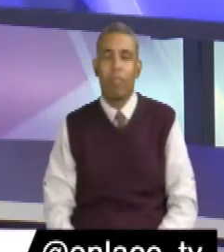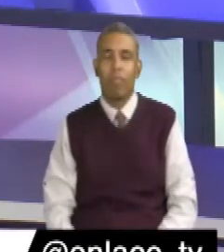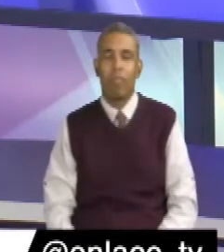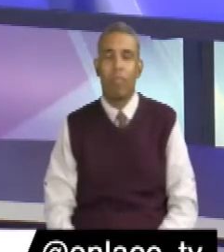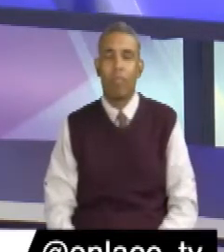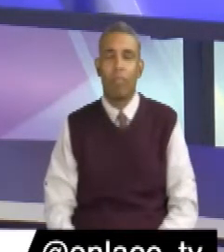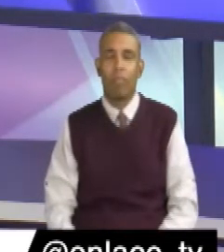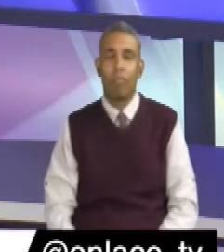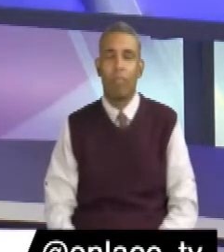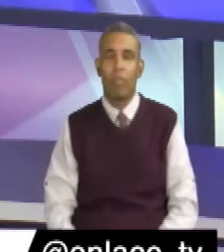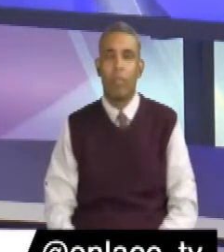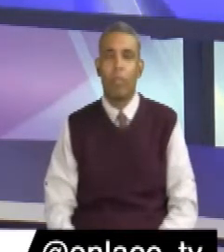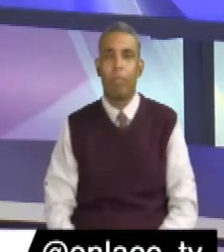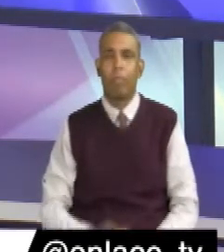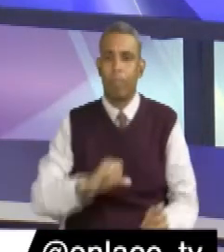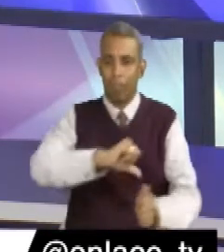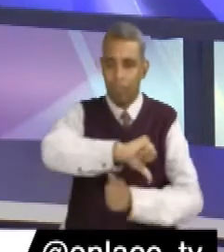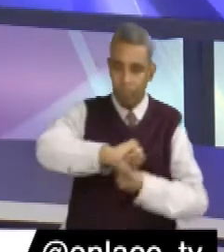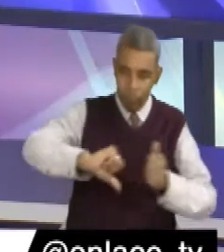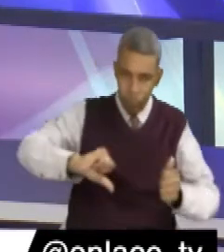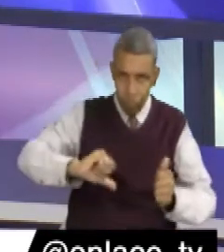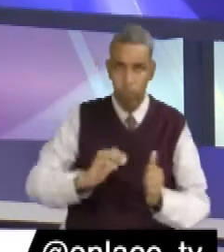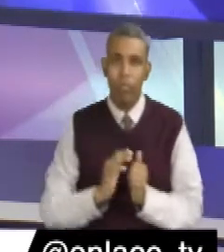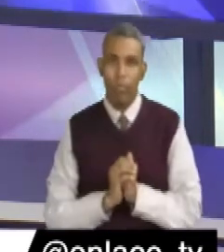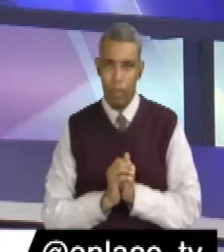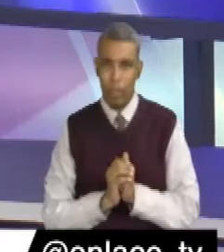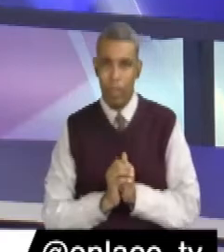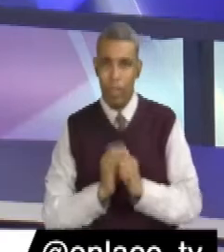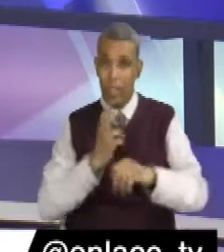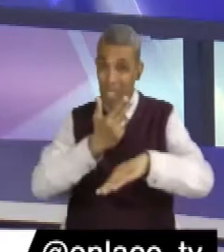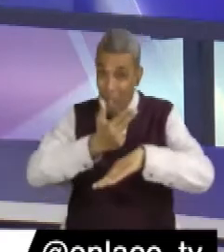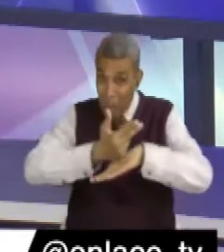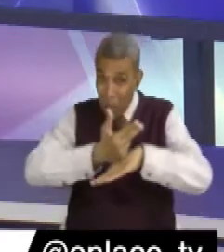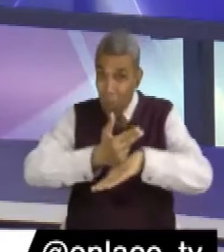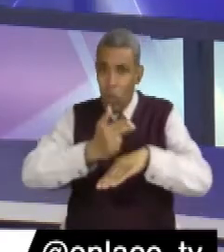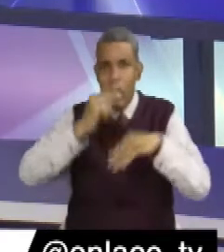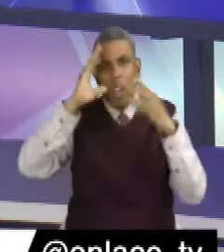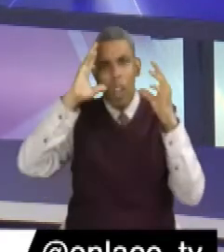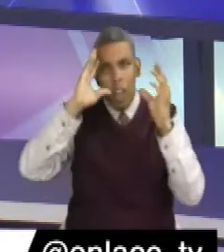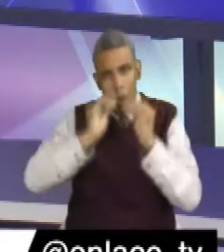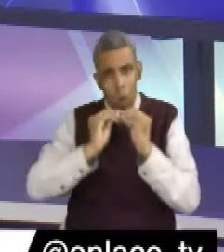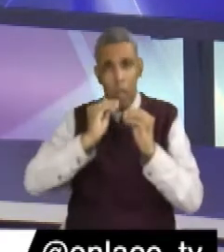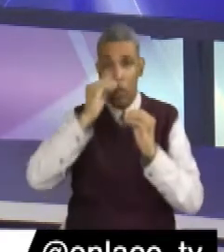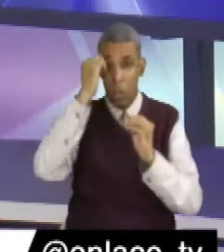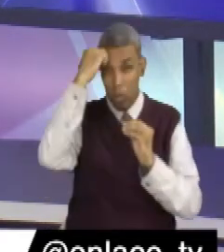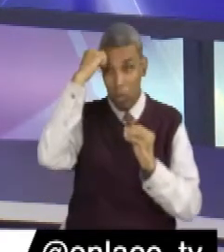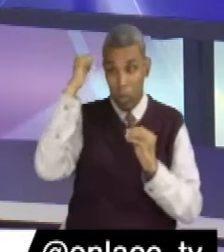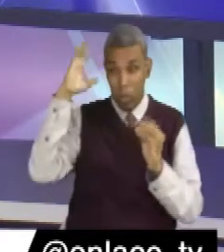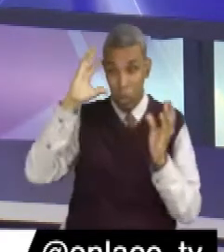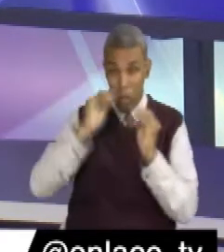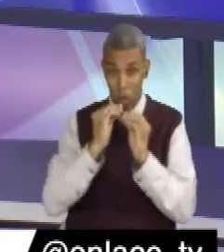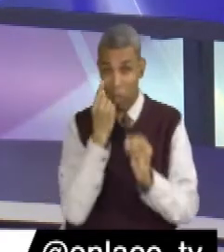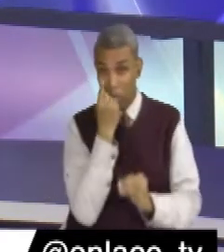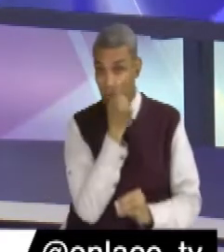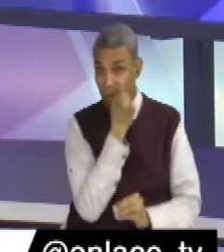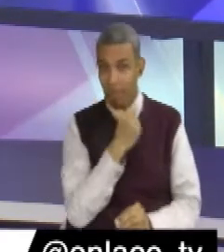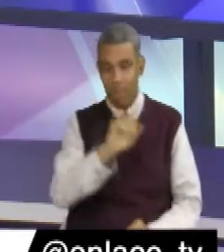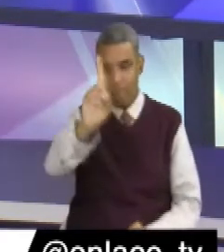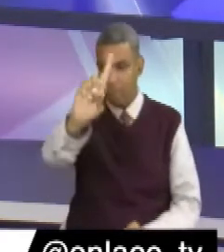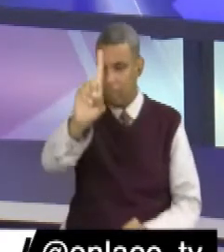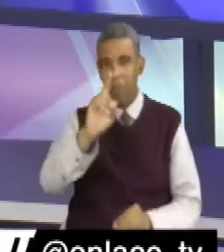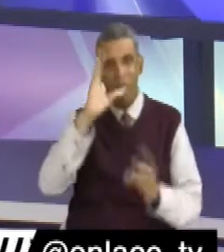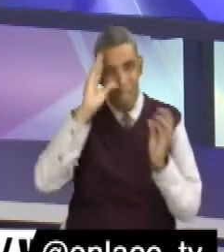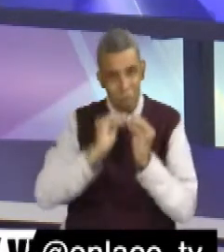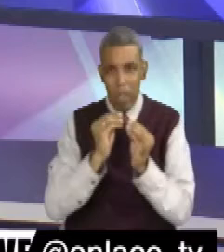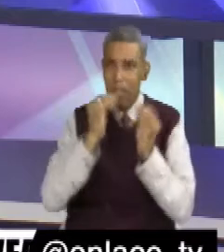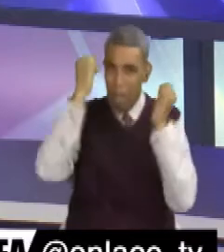cumple jornada de protesta por parte del Magisterio. Aún no se conocen acuerdos por parte del Gobierno Nacional con la Federación Colombiana de